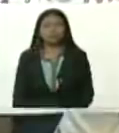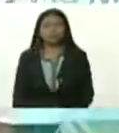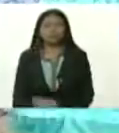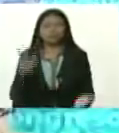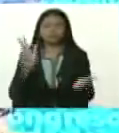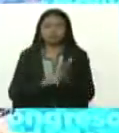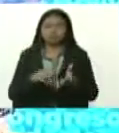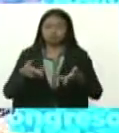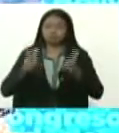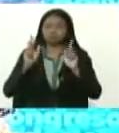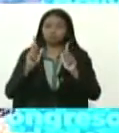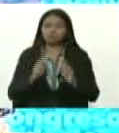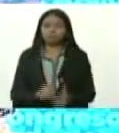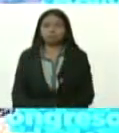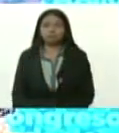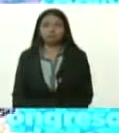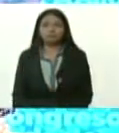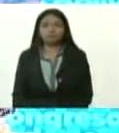Aprobado.